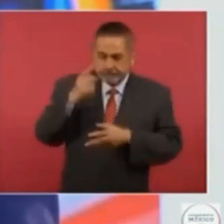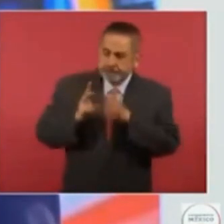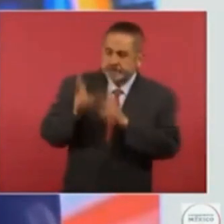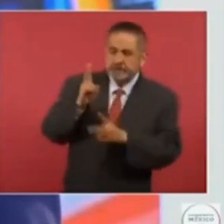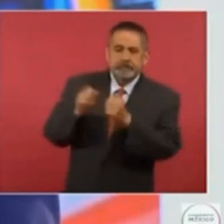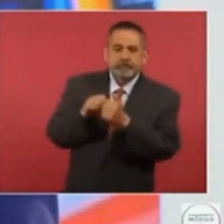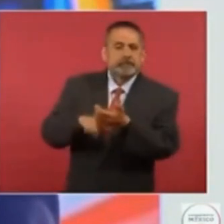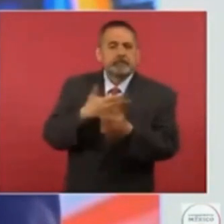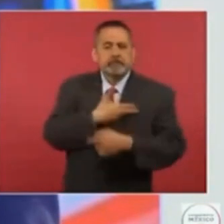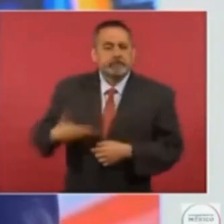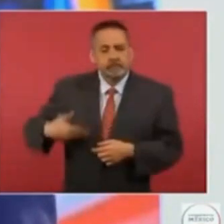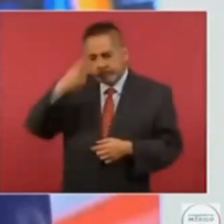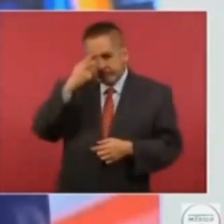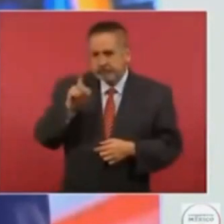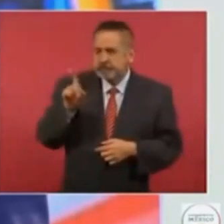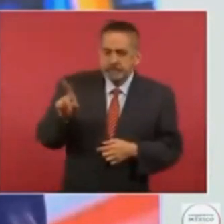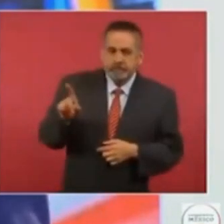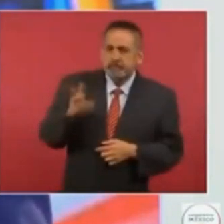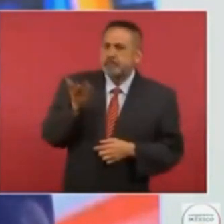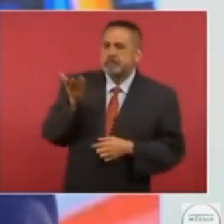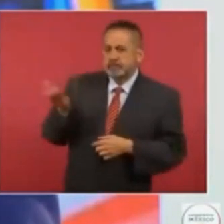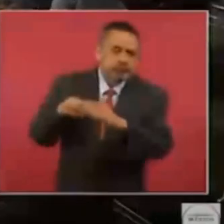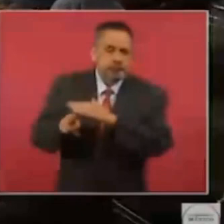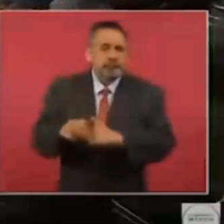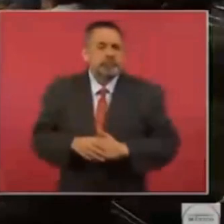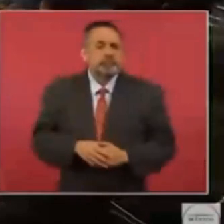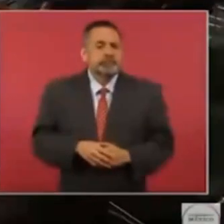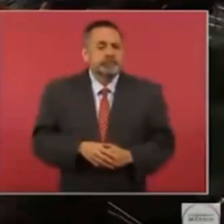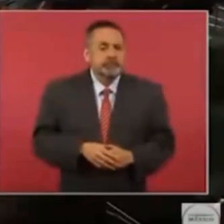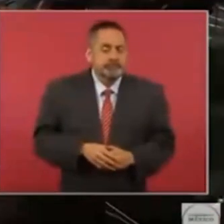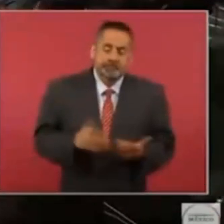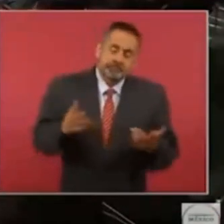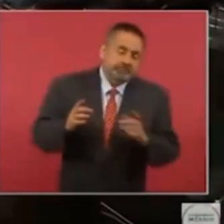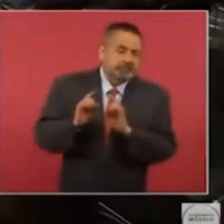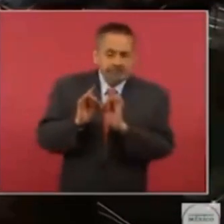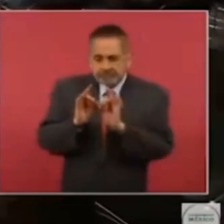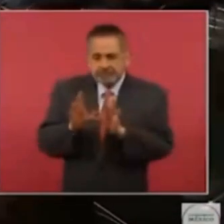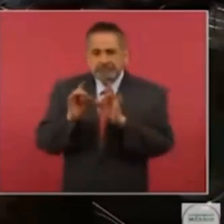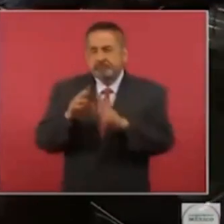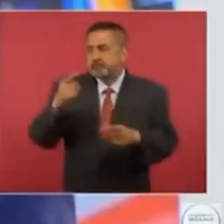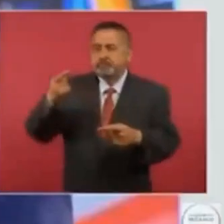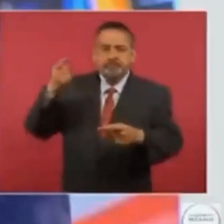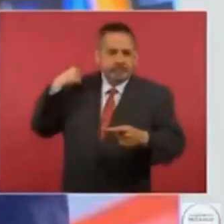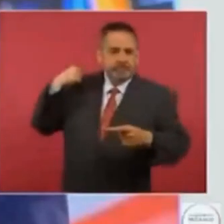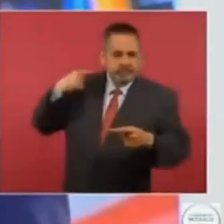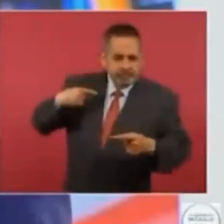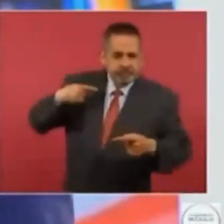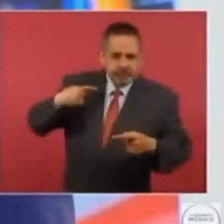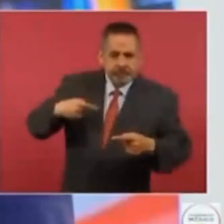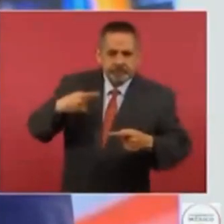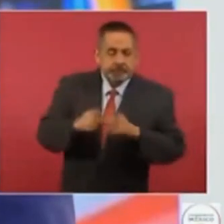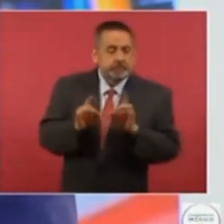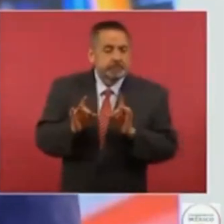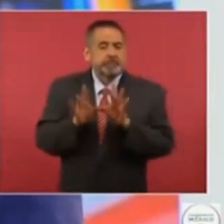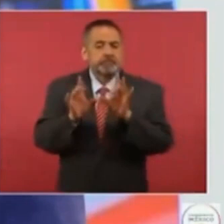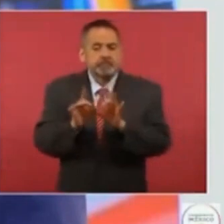a ir al mensaje que dio la jefa de gobierno. Han venido ocurriendo en los últimos meses